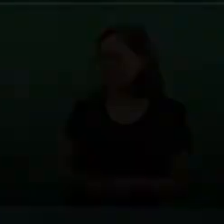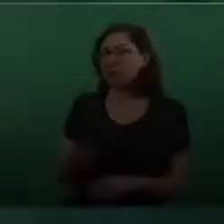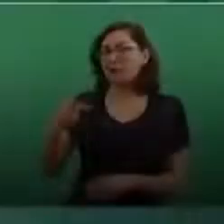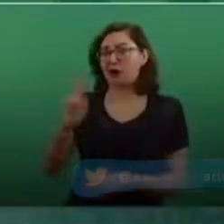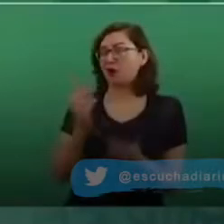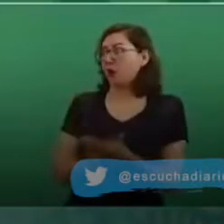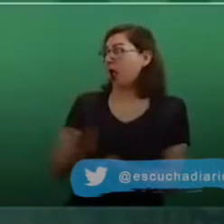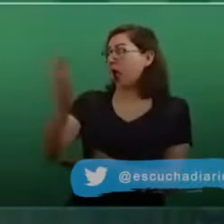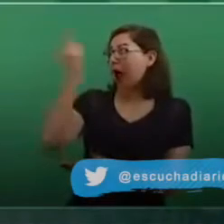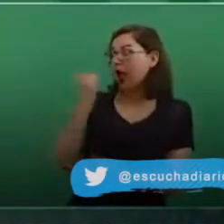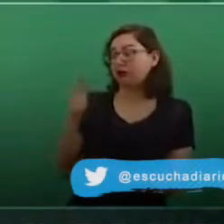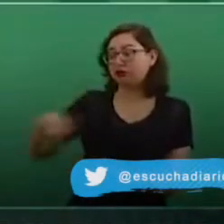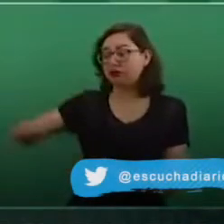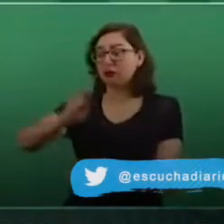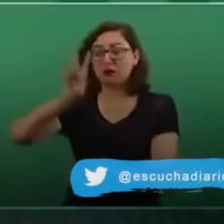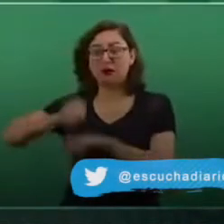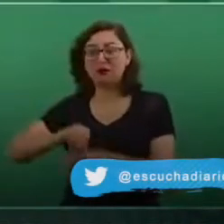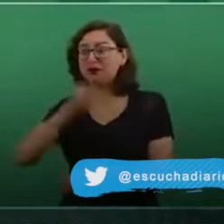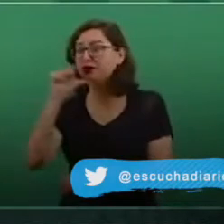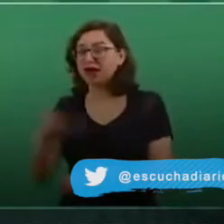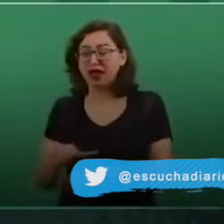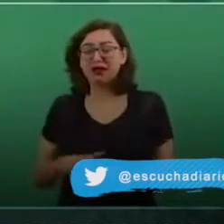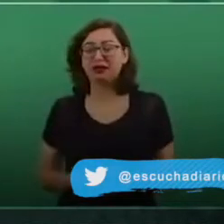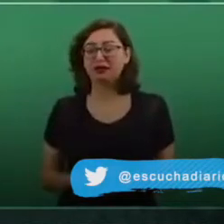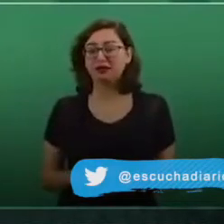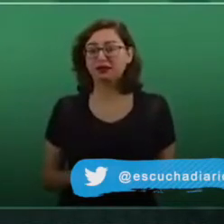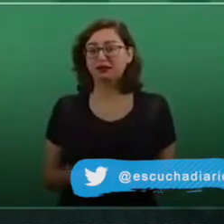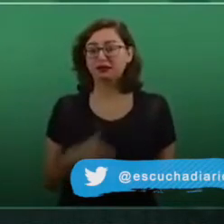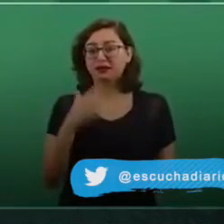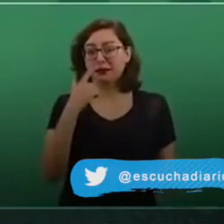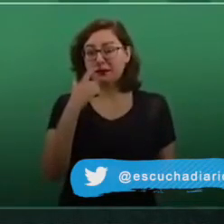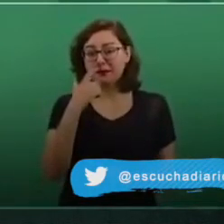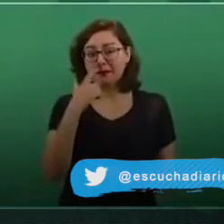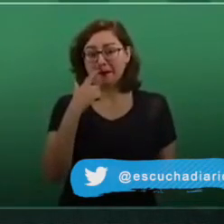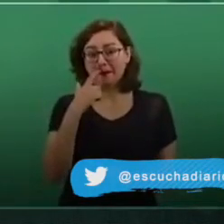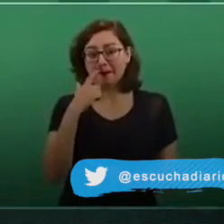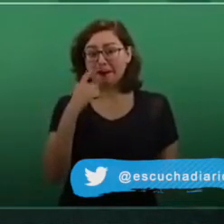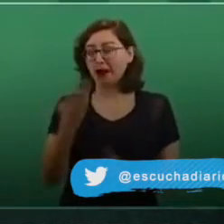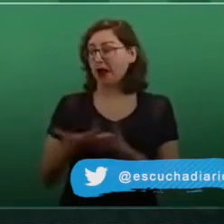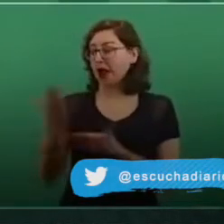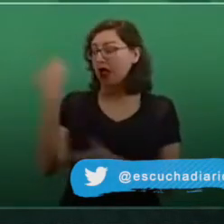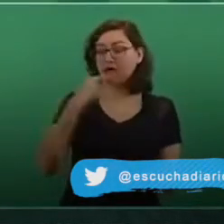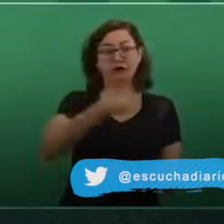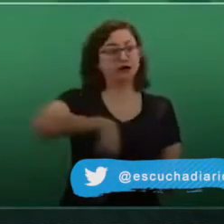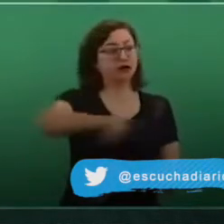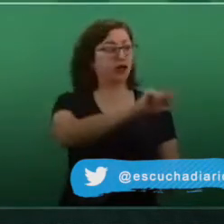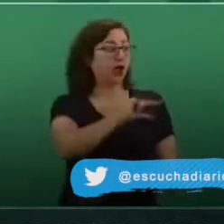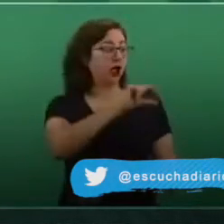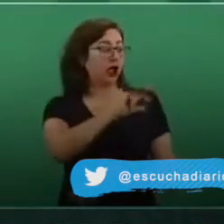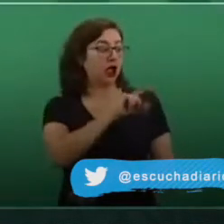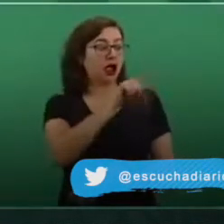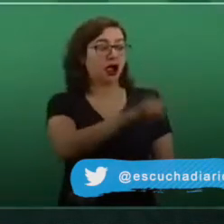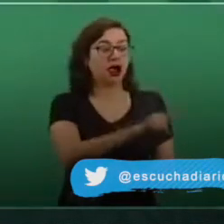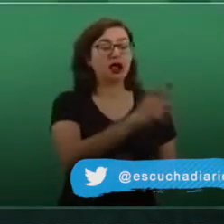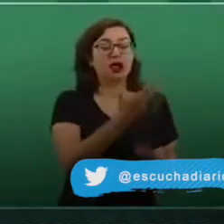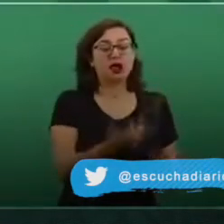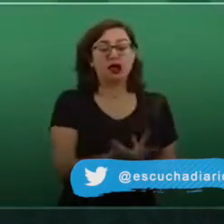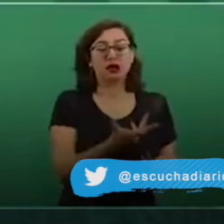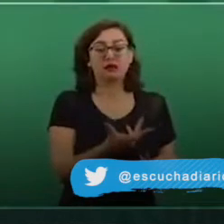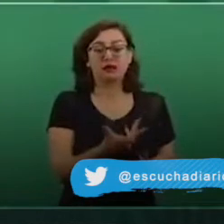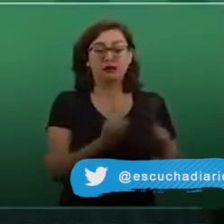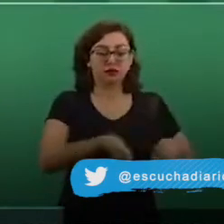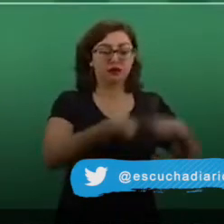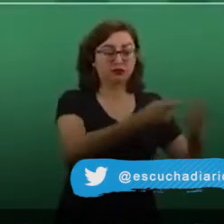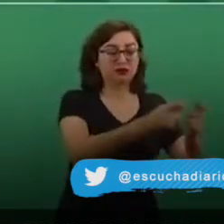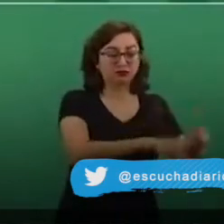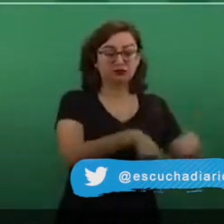Porque les dieron a las particulares todas las concesiones. No se considera energía limpia